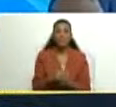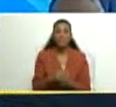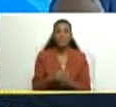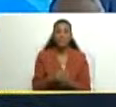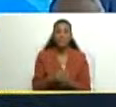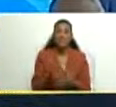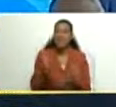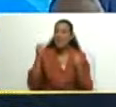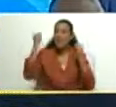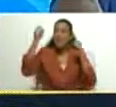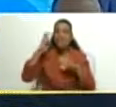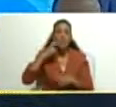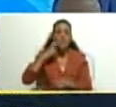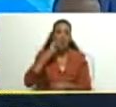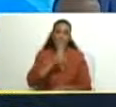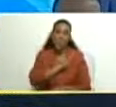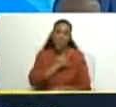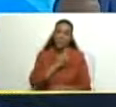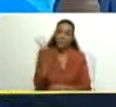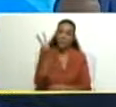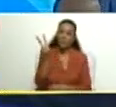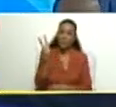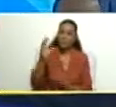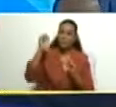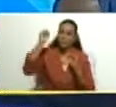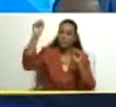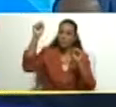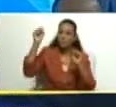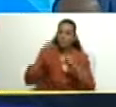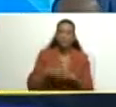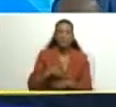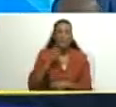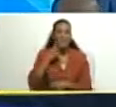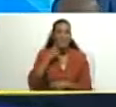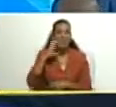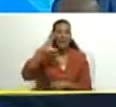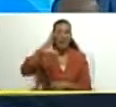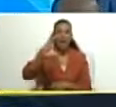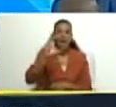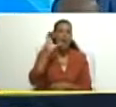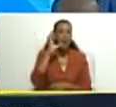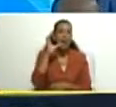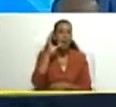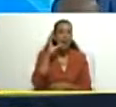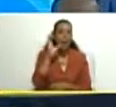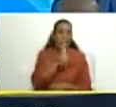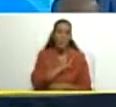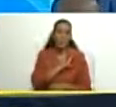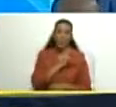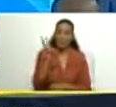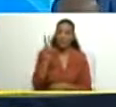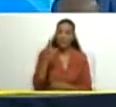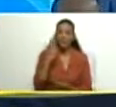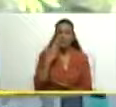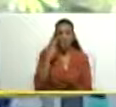el chocolate venezolano! ¡Que viva el cacao venezolano!